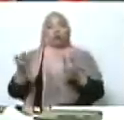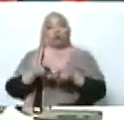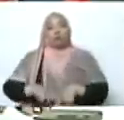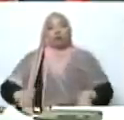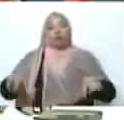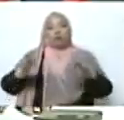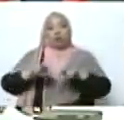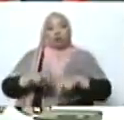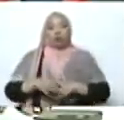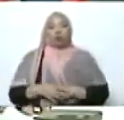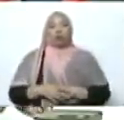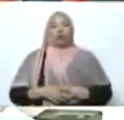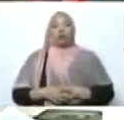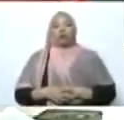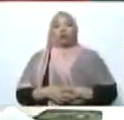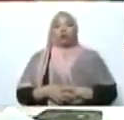investigación.